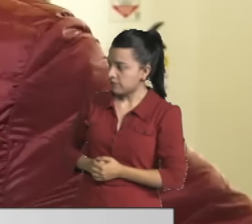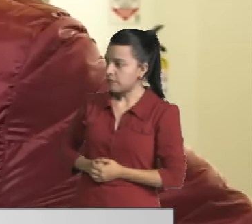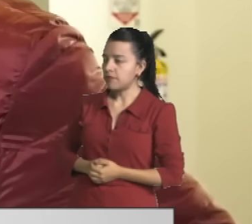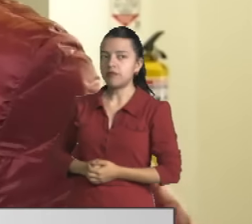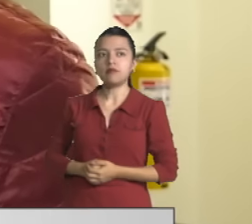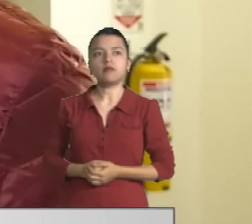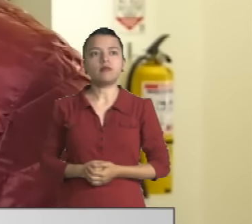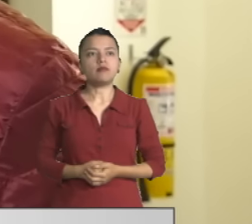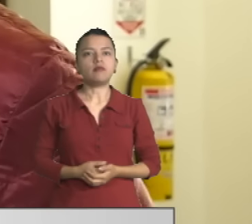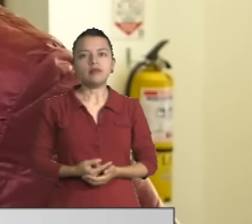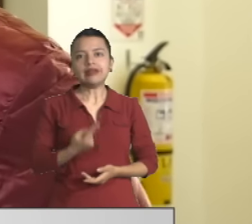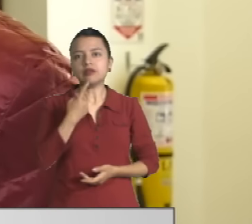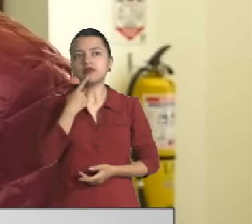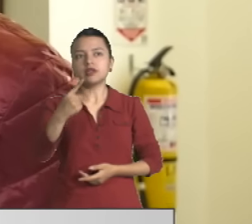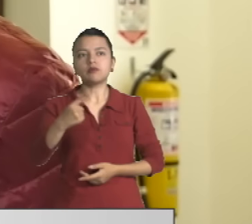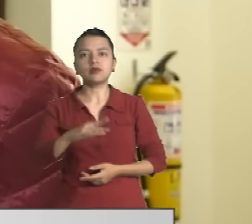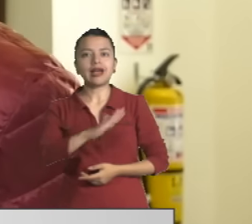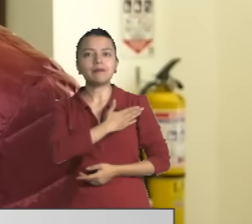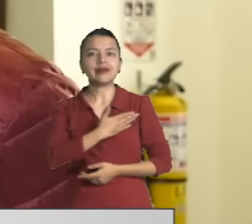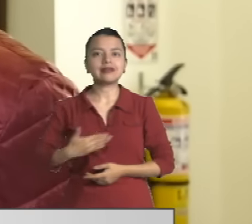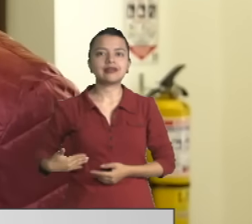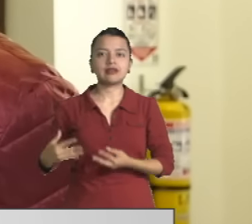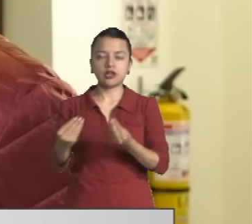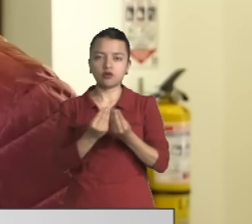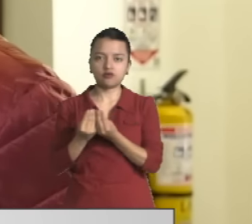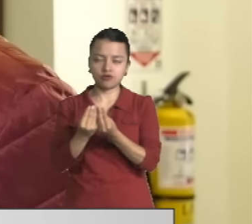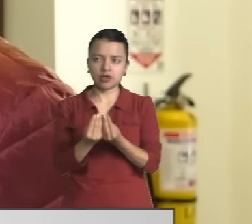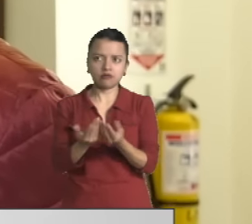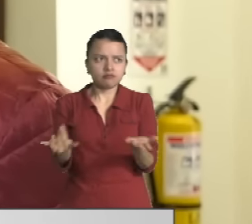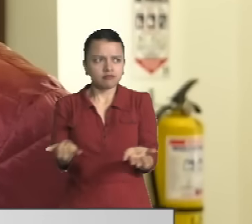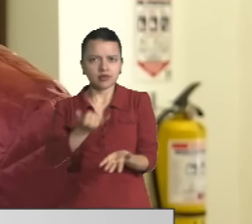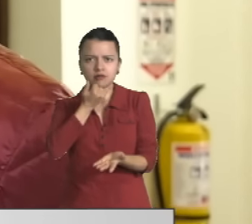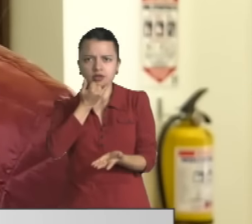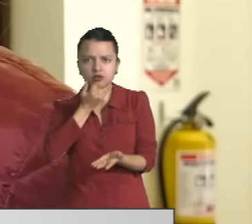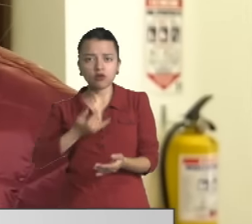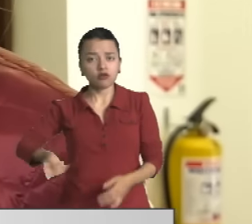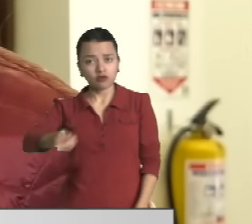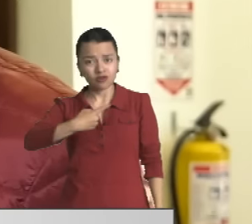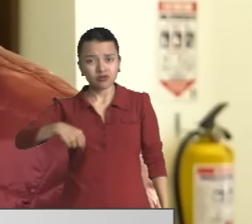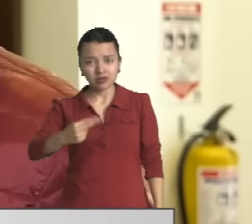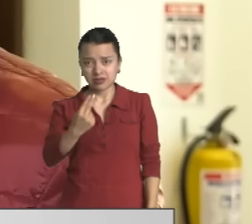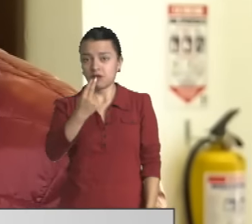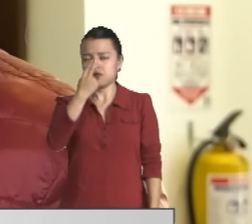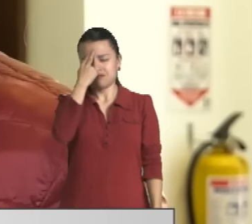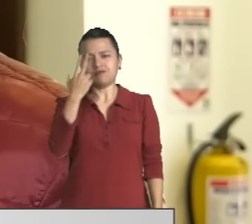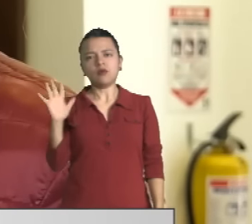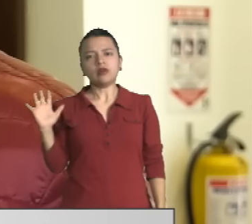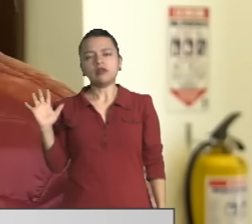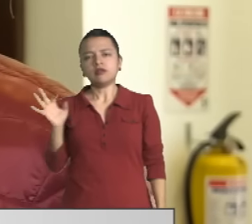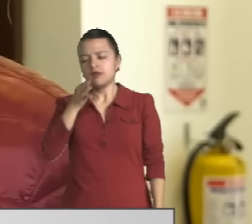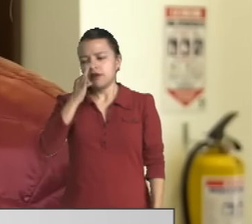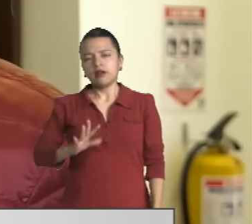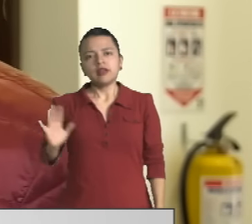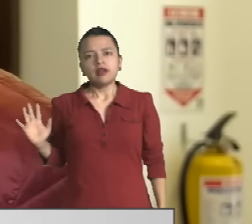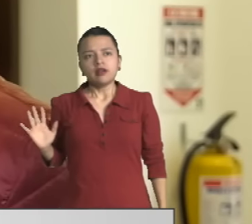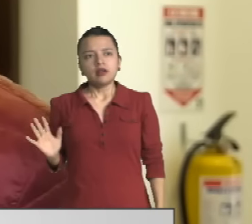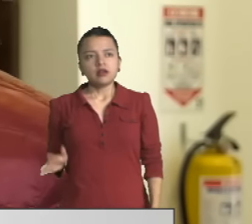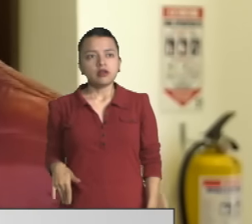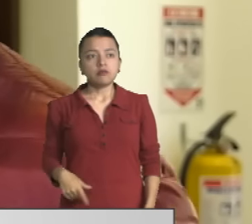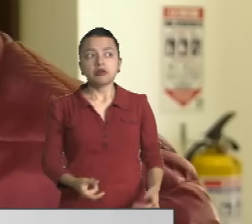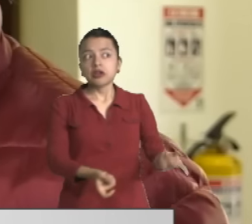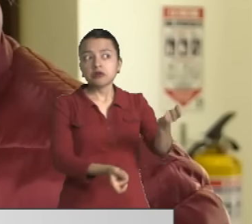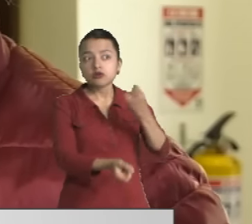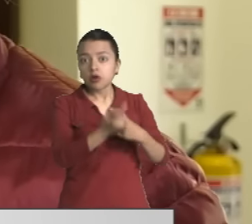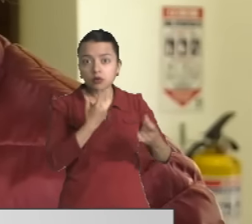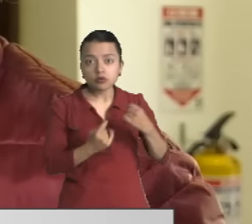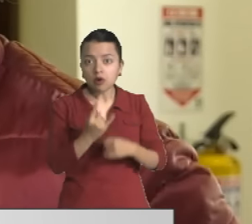que le hicimos al presidente. Realmente estábamos muy molestos porque sin democracia y en forma inconsulta